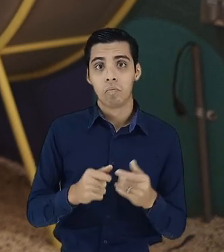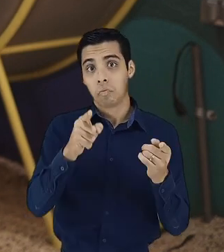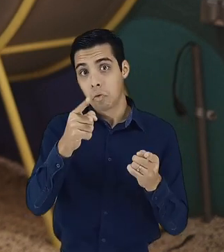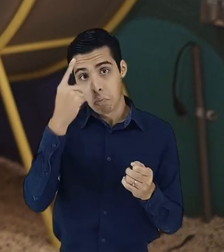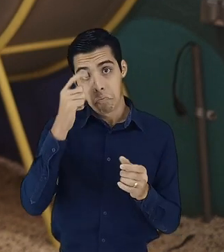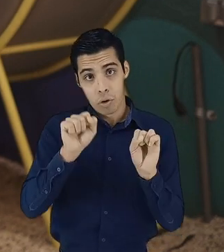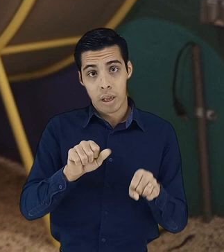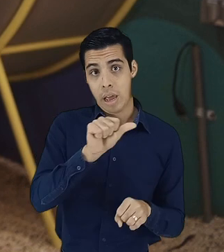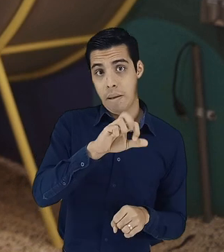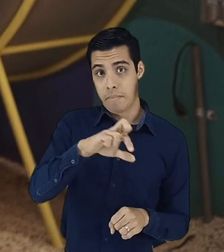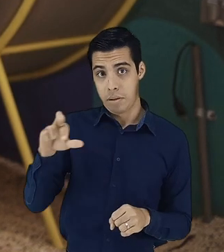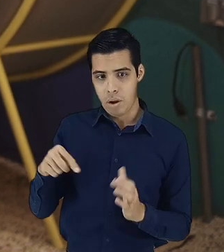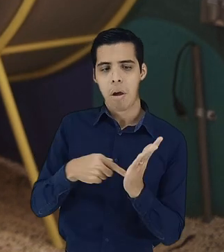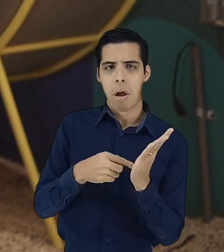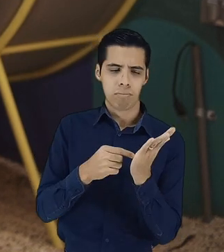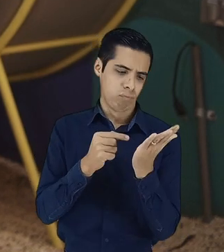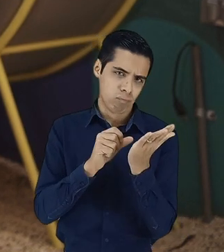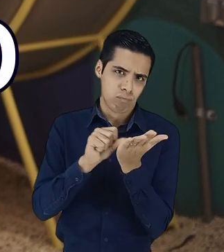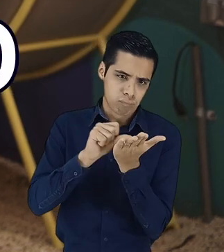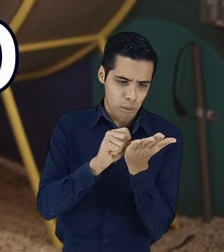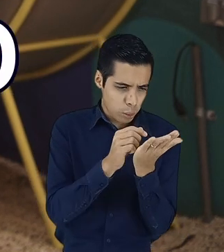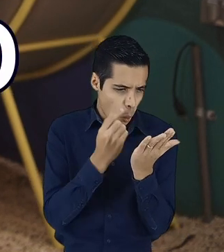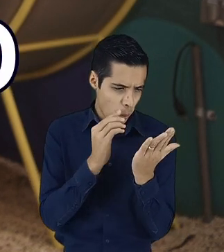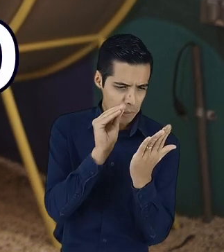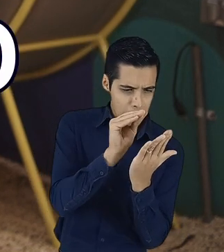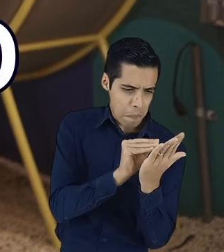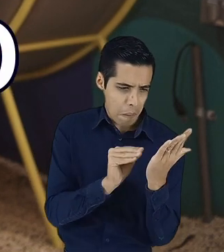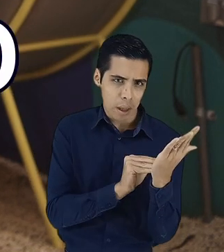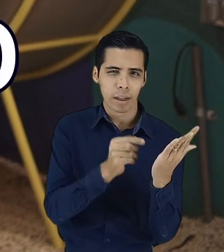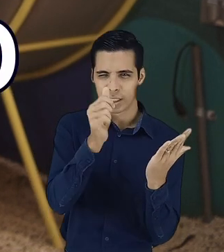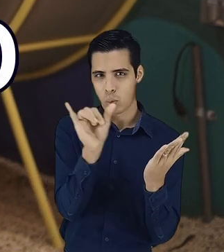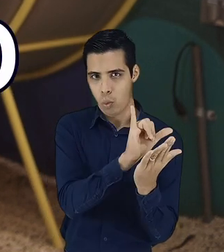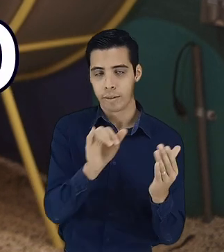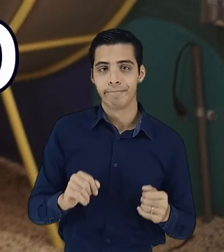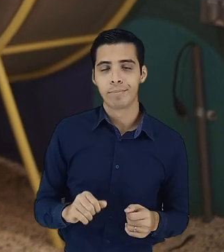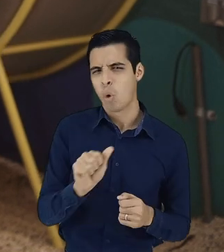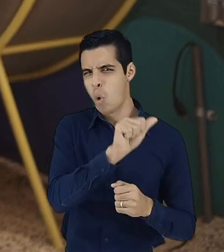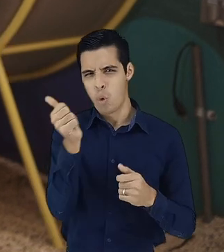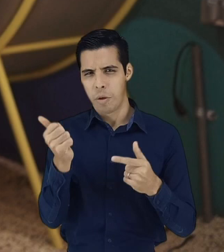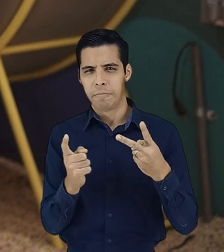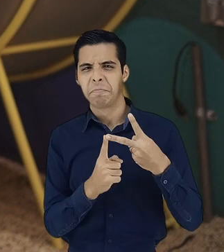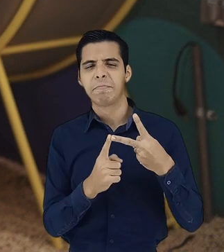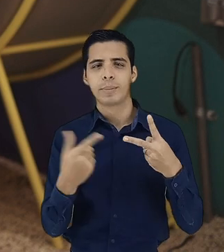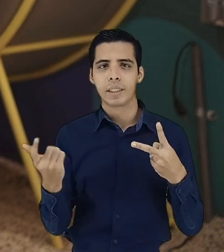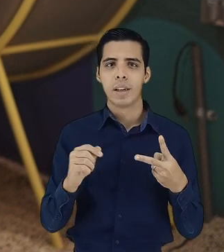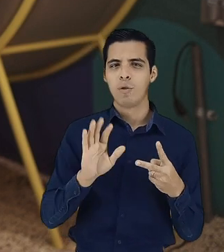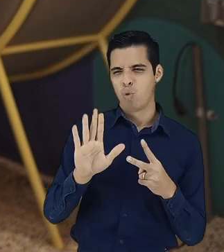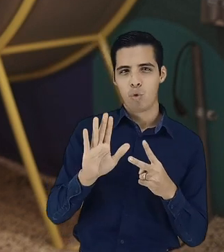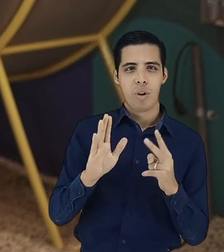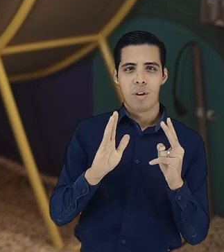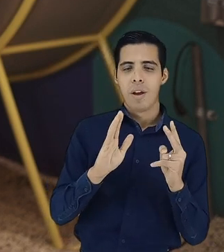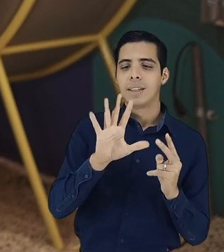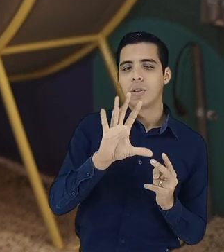dividir tu dinero como mejor te parezca. Otra buena opción es el método 50-30-20, lo que significa que el 50% estaría destinado para estas